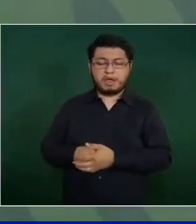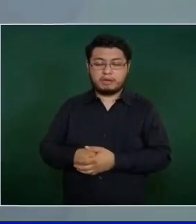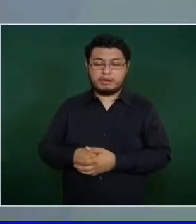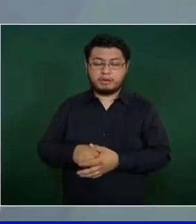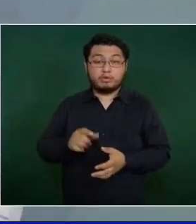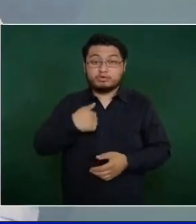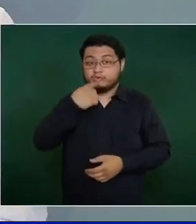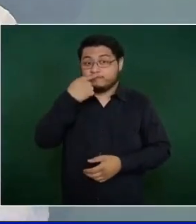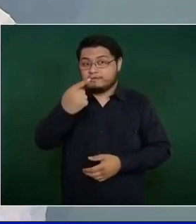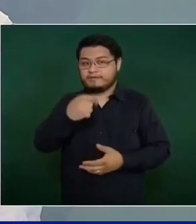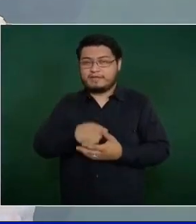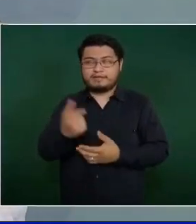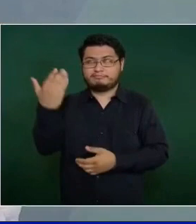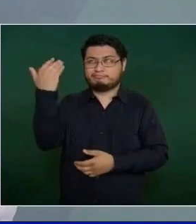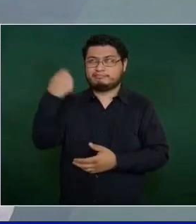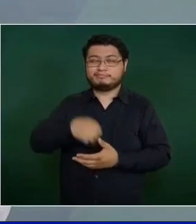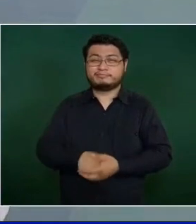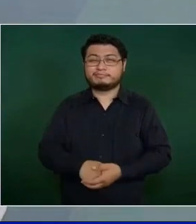10